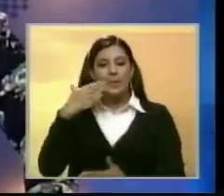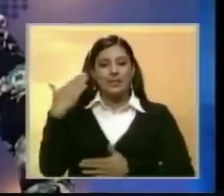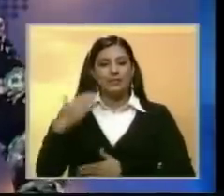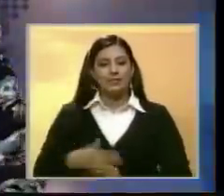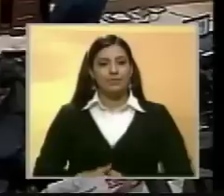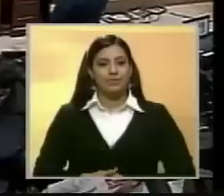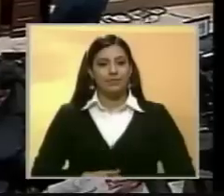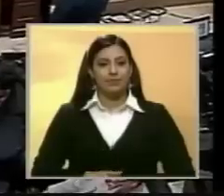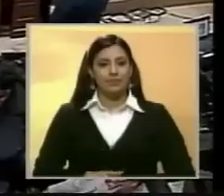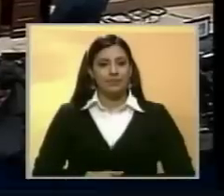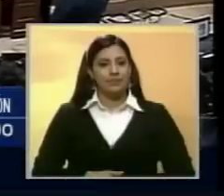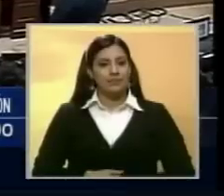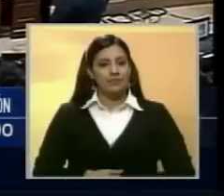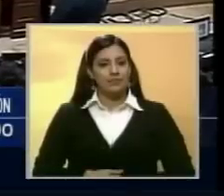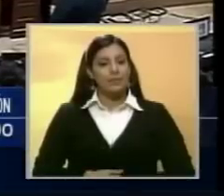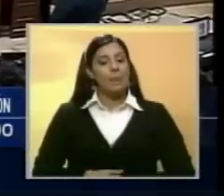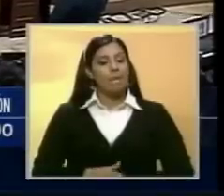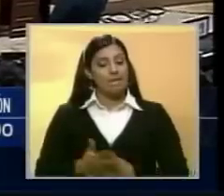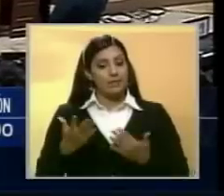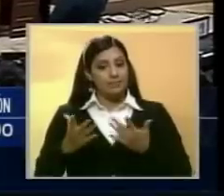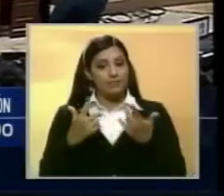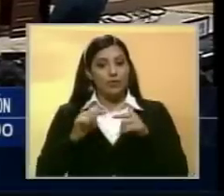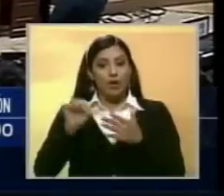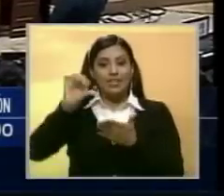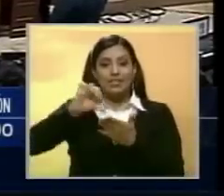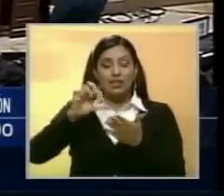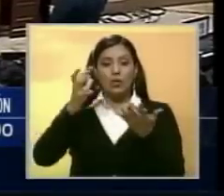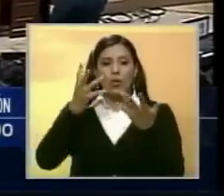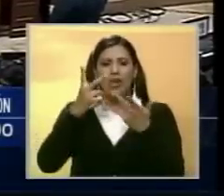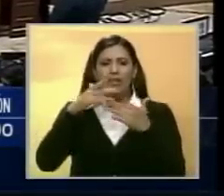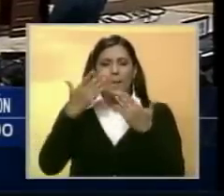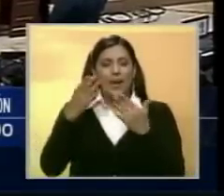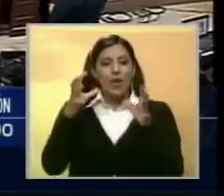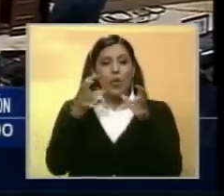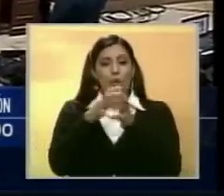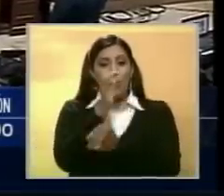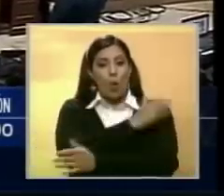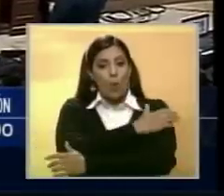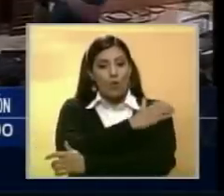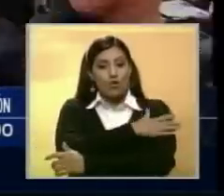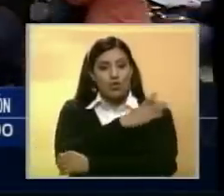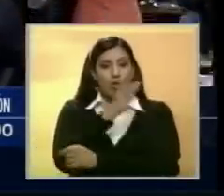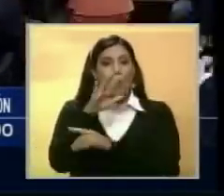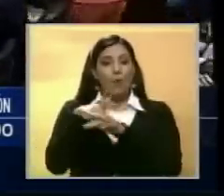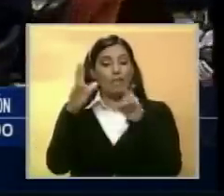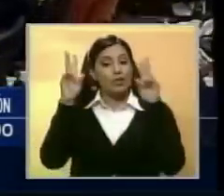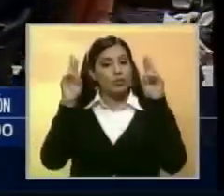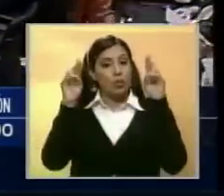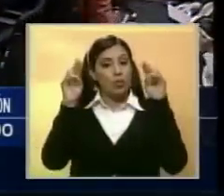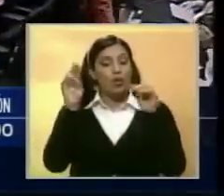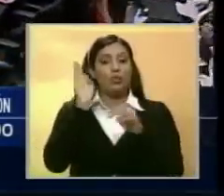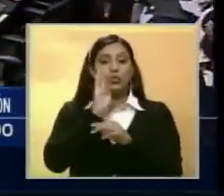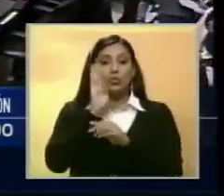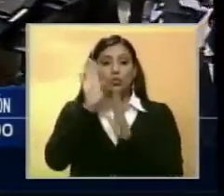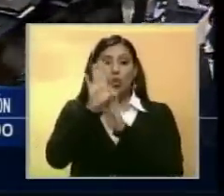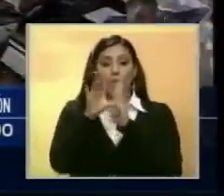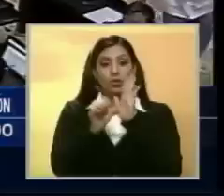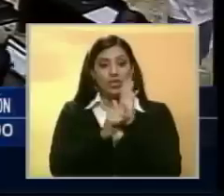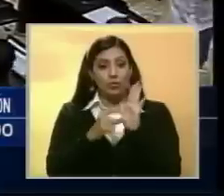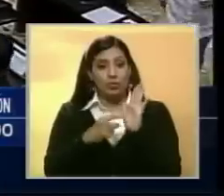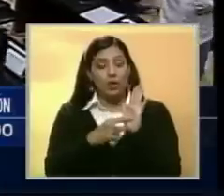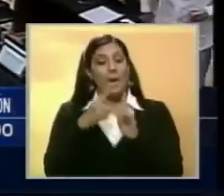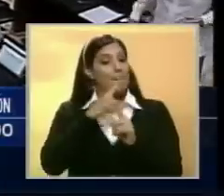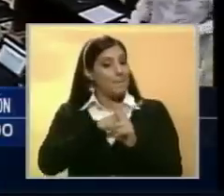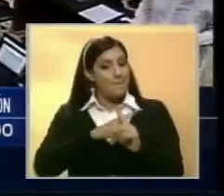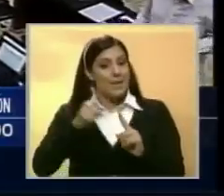amplía. El epicentro de este debate se enfocó para la bancada opositora en la supuesta alteración del hilo constitucional.